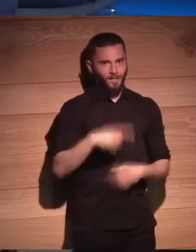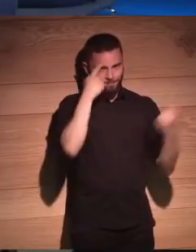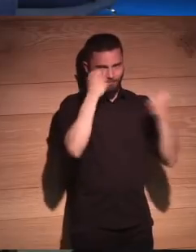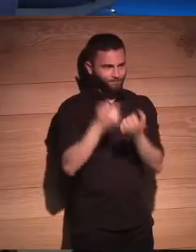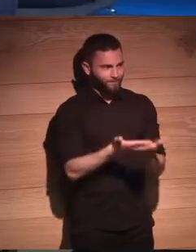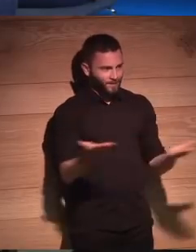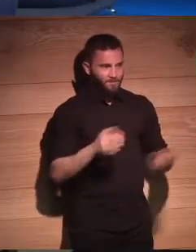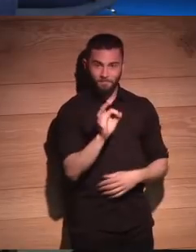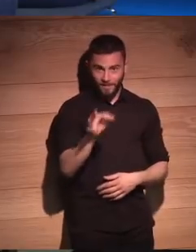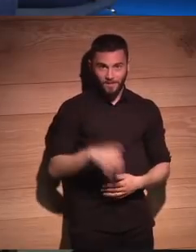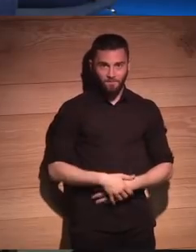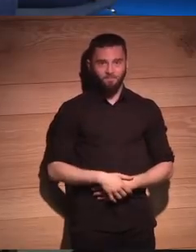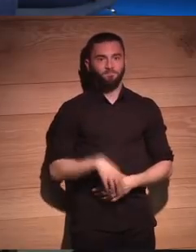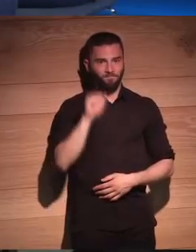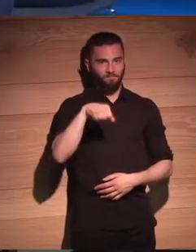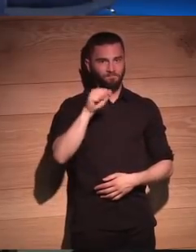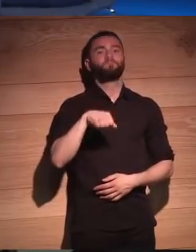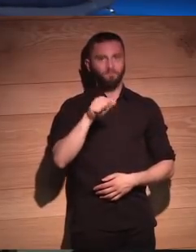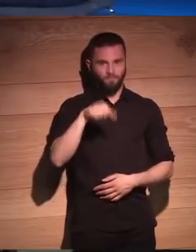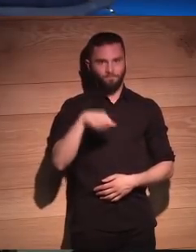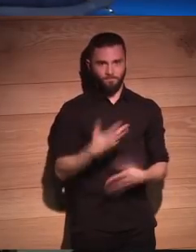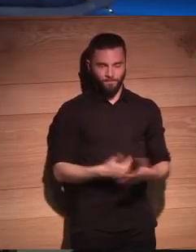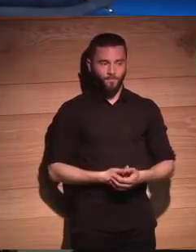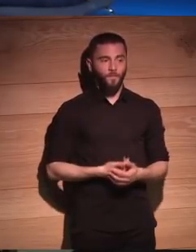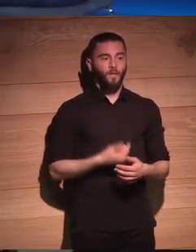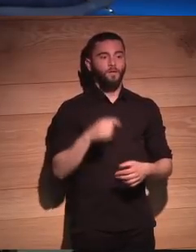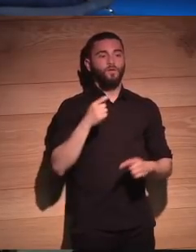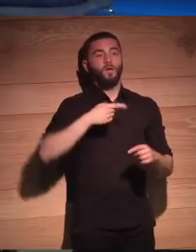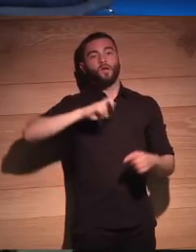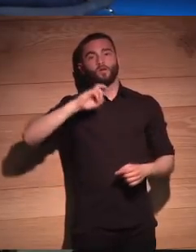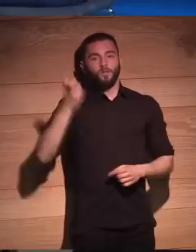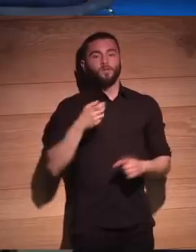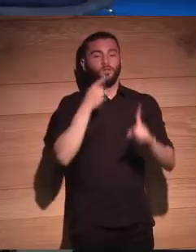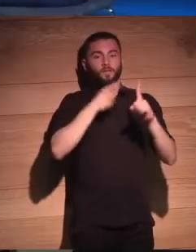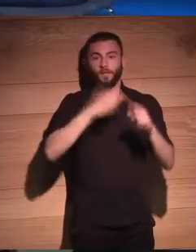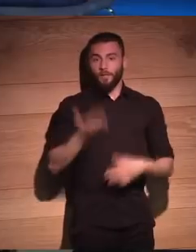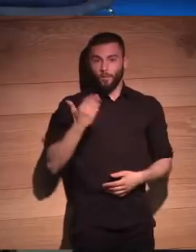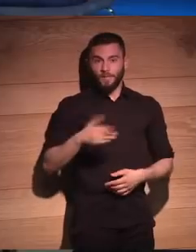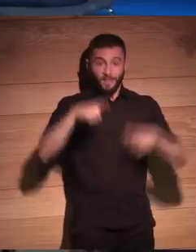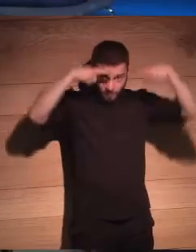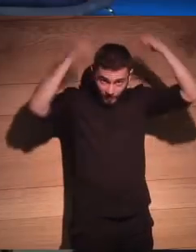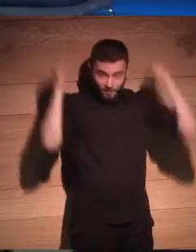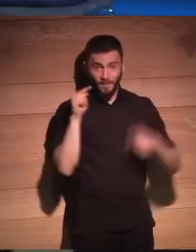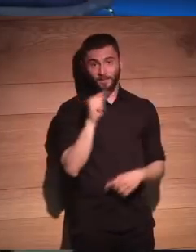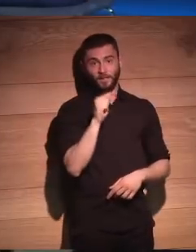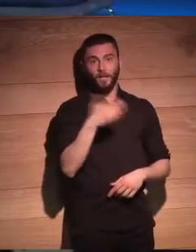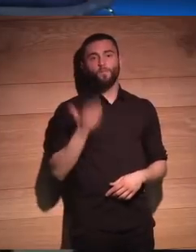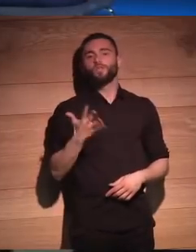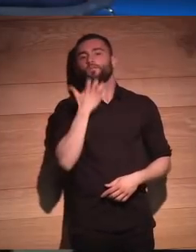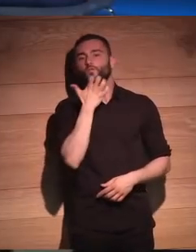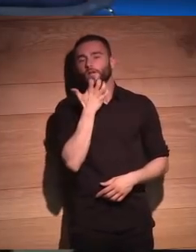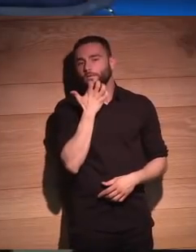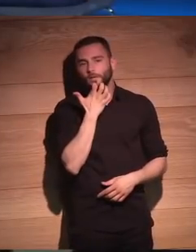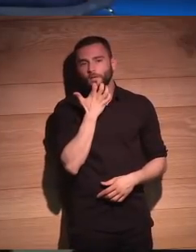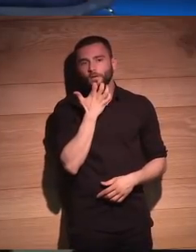por aquí. Vale. Asienten. Mira, aquí tenemos otra cosa que era importante de referencias a Batman, ¿no? Wow. Que te han puesto de fondo, ¿no? La importancia, por ejemplo,